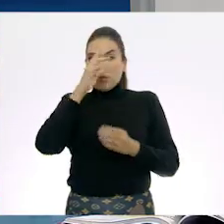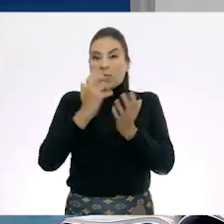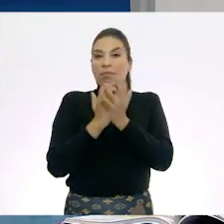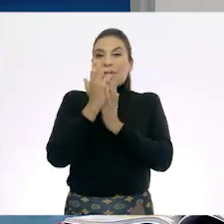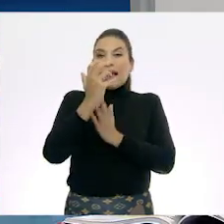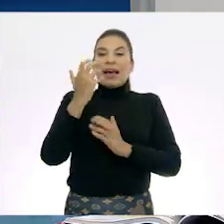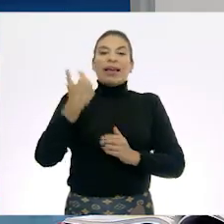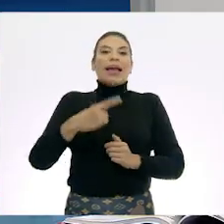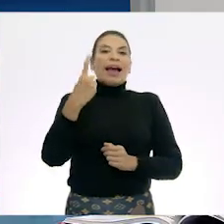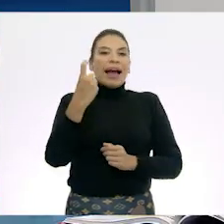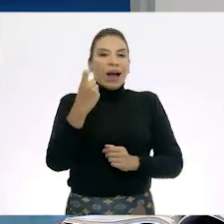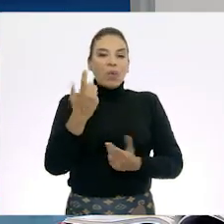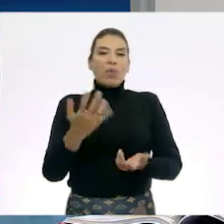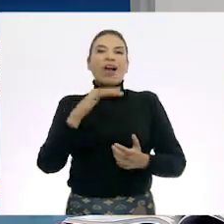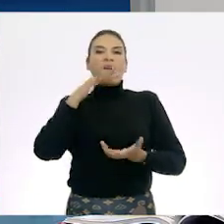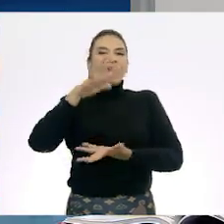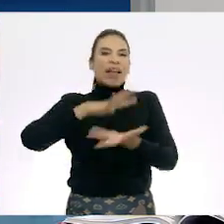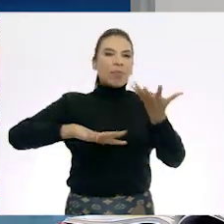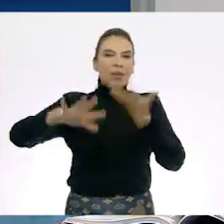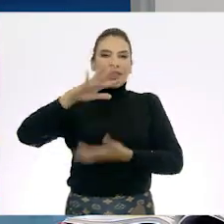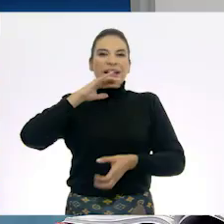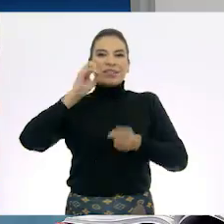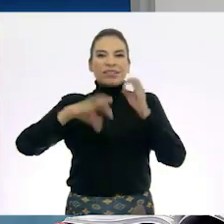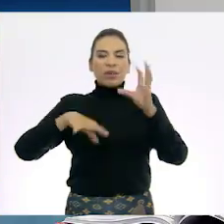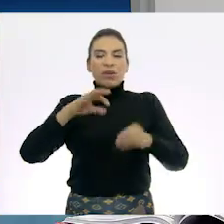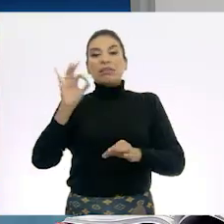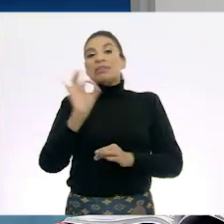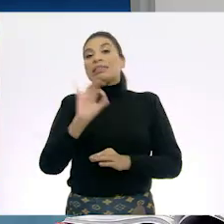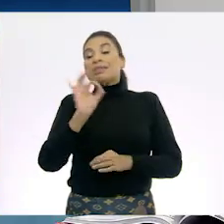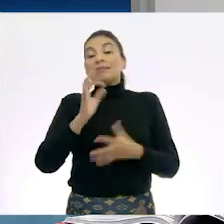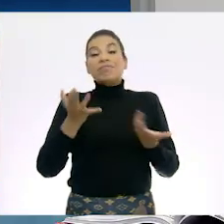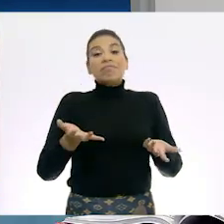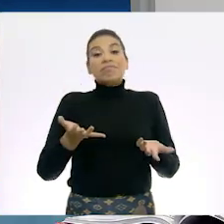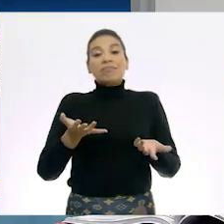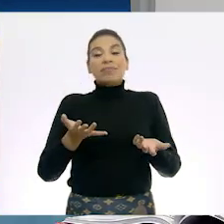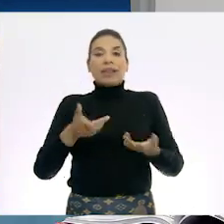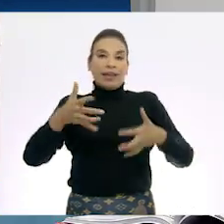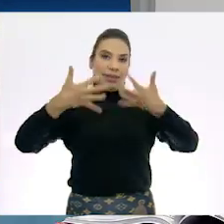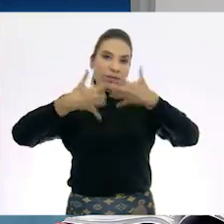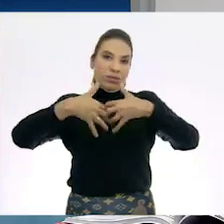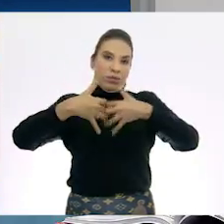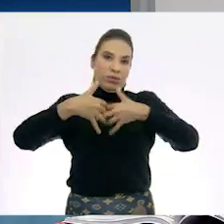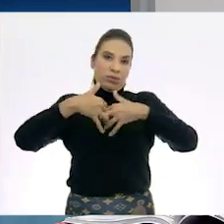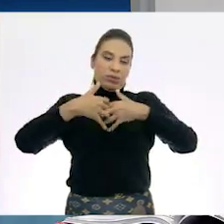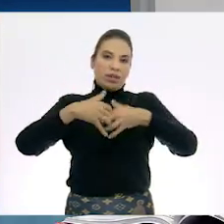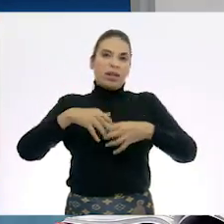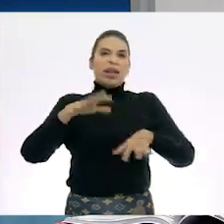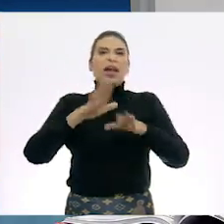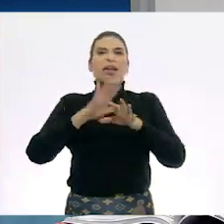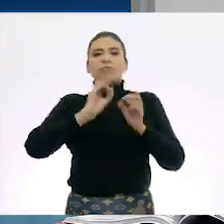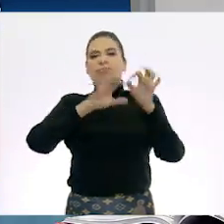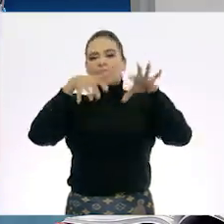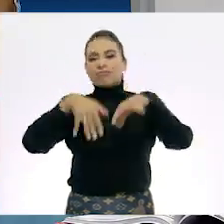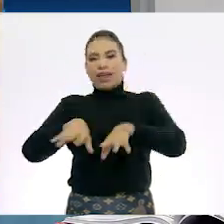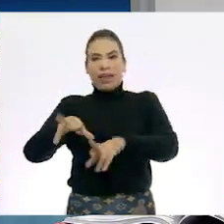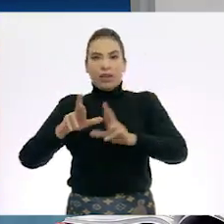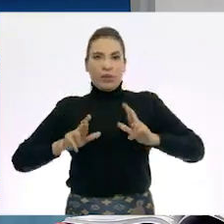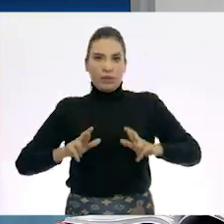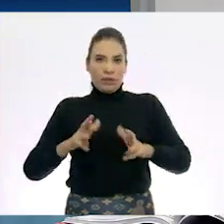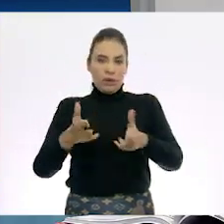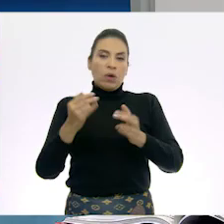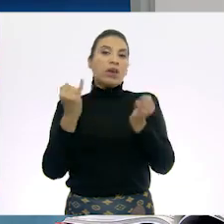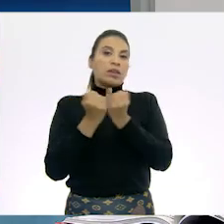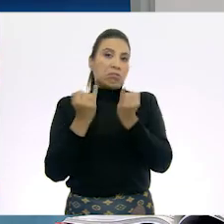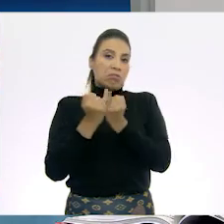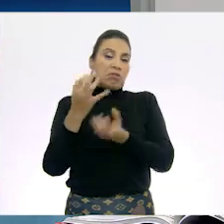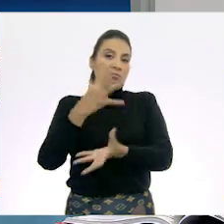de agua, va a generar contaminación, que probablemente estas industrias, los desechos van a dar a los ríos, también